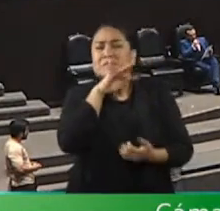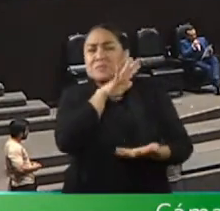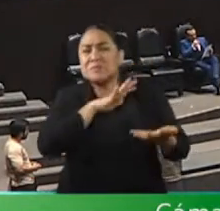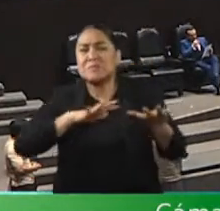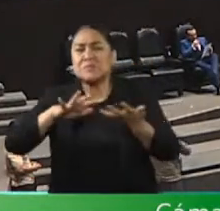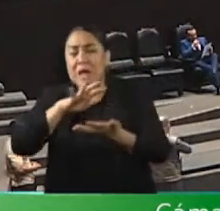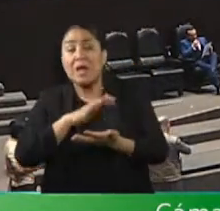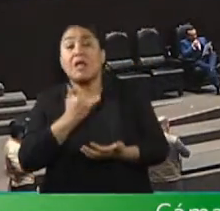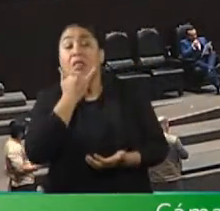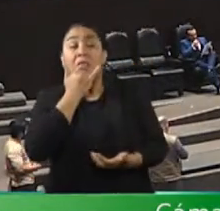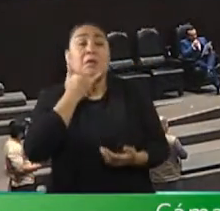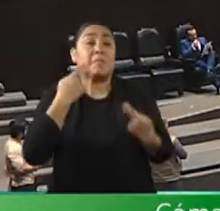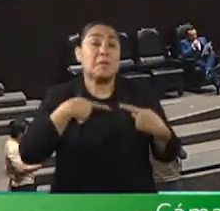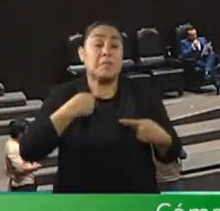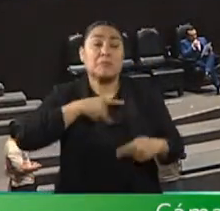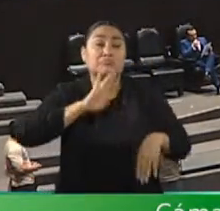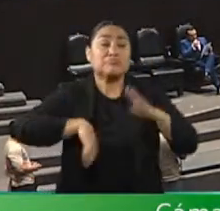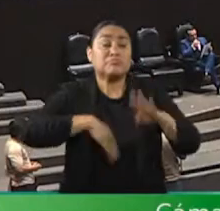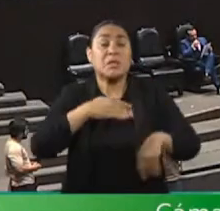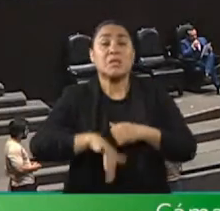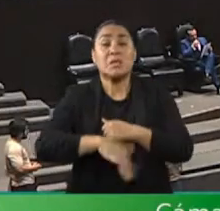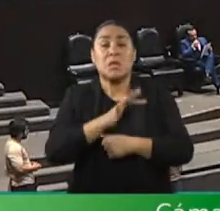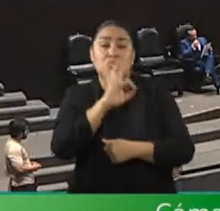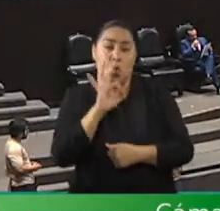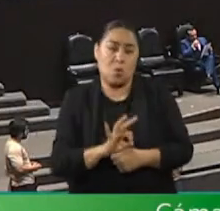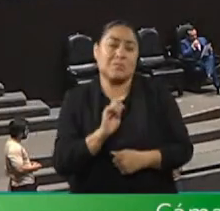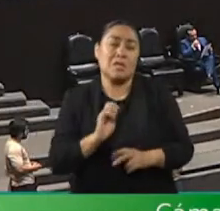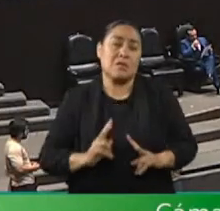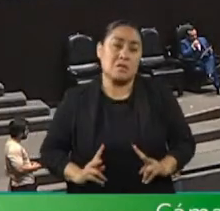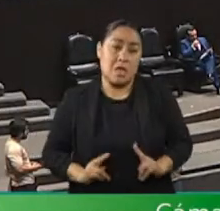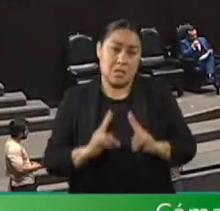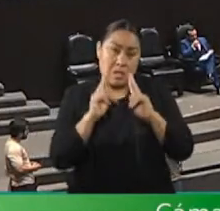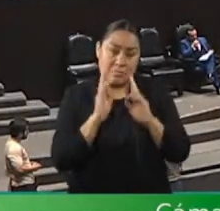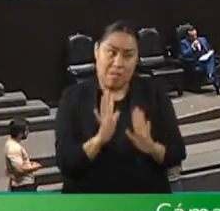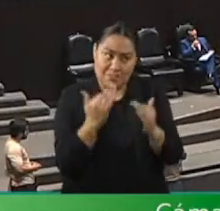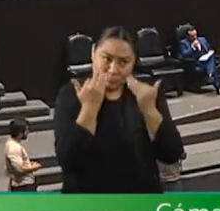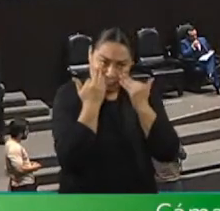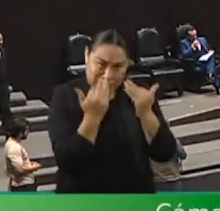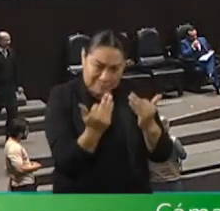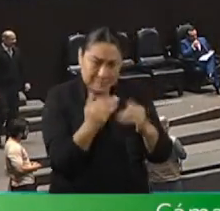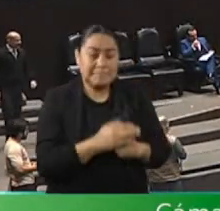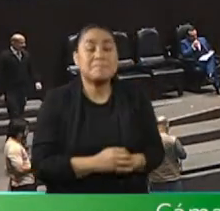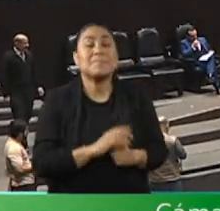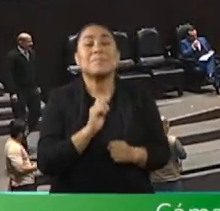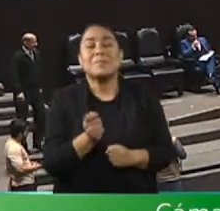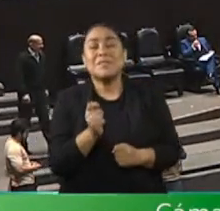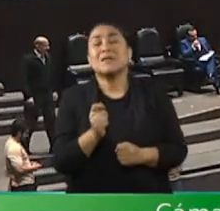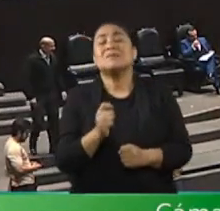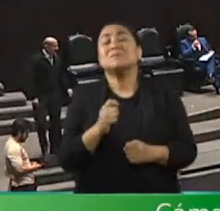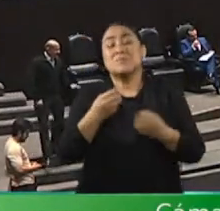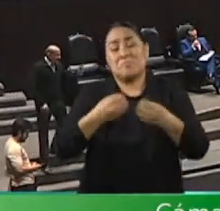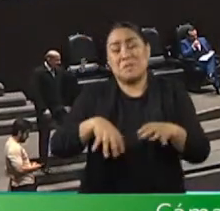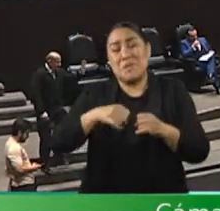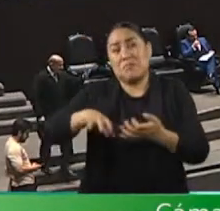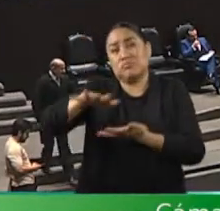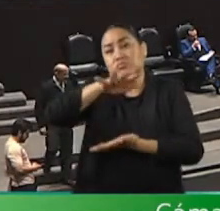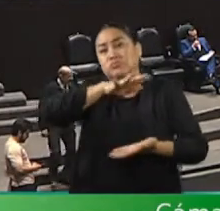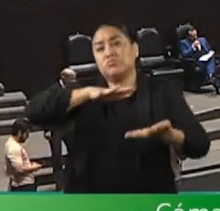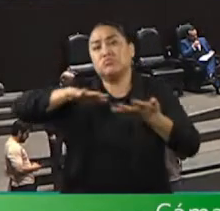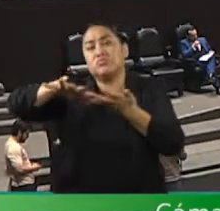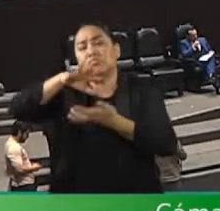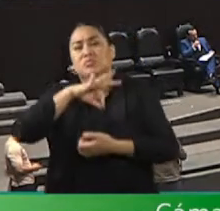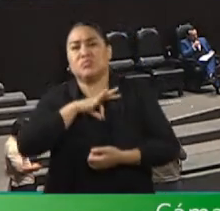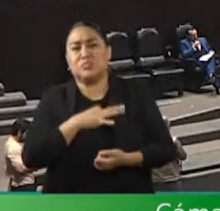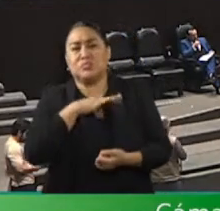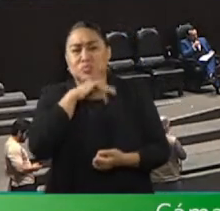15% de muertes por cáncer. Los datos son claros. El combustóleo residual genera emisiones tóxicas